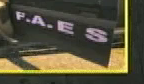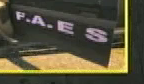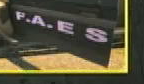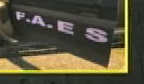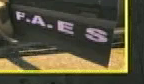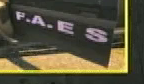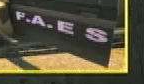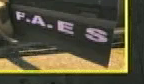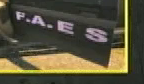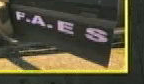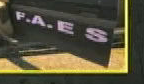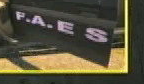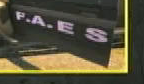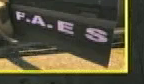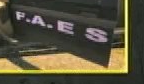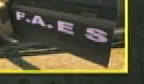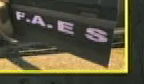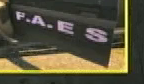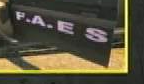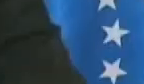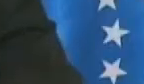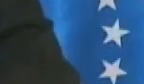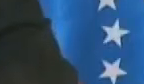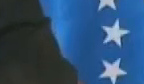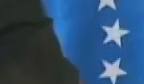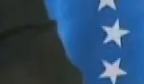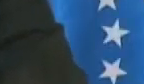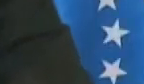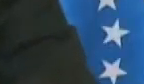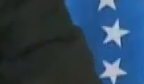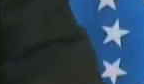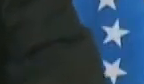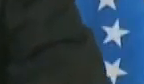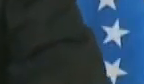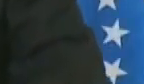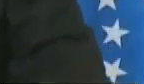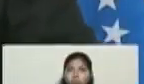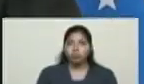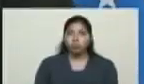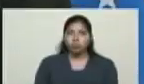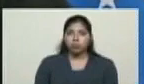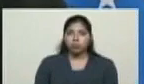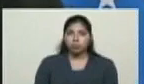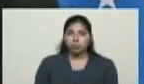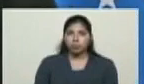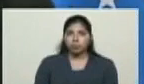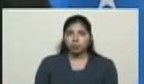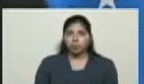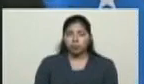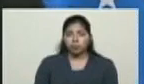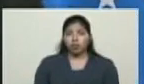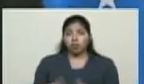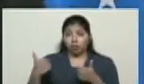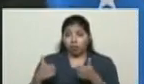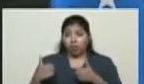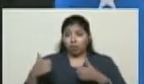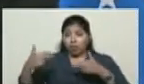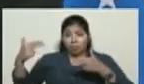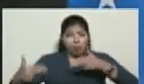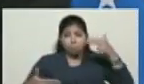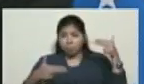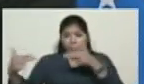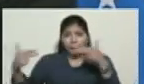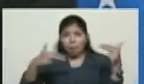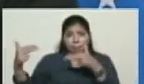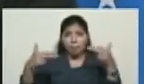marco de los derechos humanos y del uso diferenciado y progresivo de la fuerza, se enfrentaron a las comisiones, les lanzaron